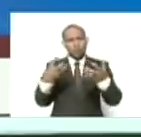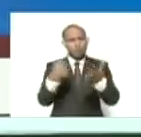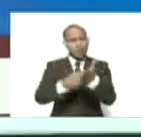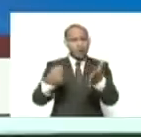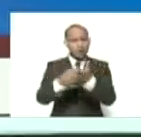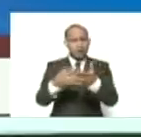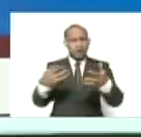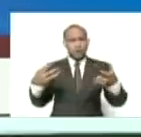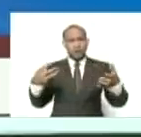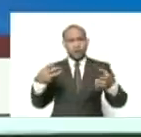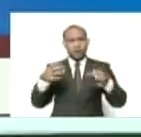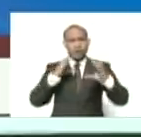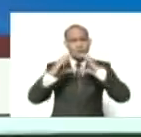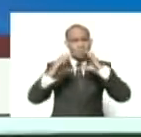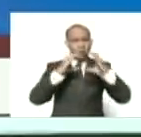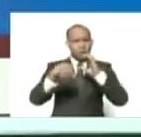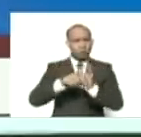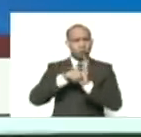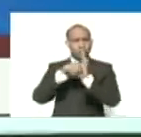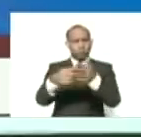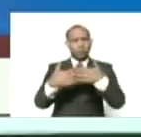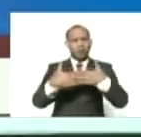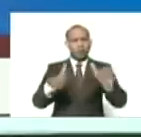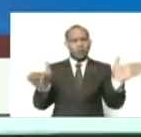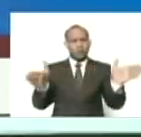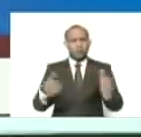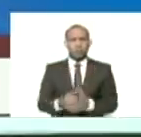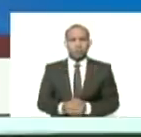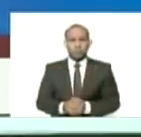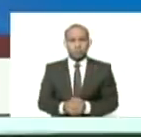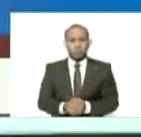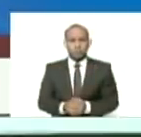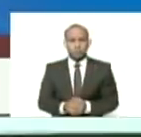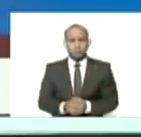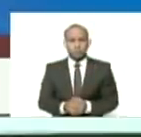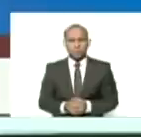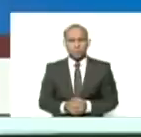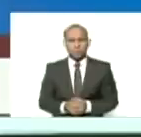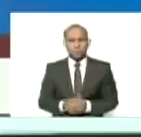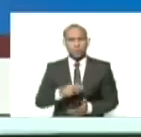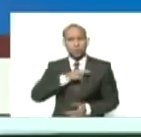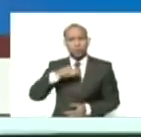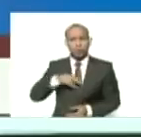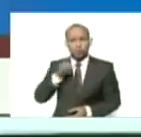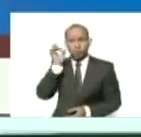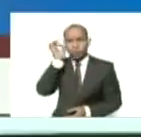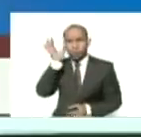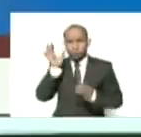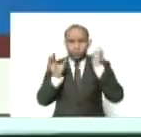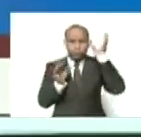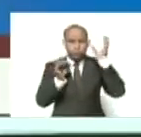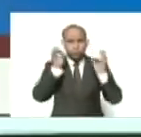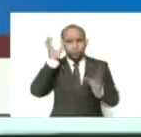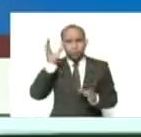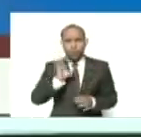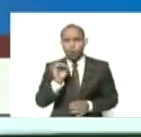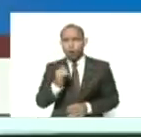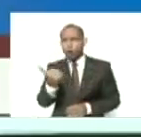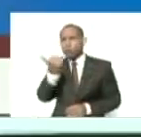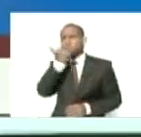comunicacional simbólica. Abierto. Vamos pues, inventar o errar.